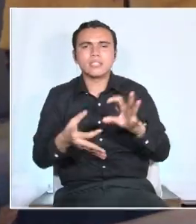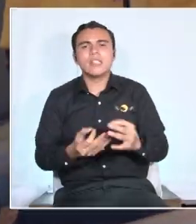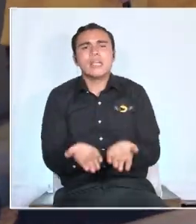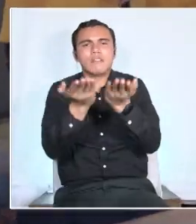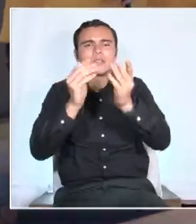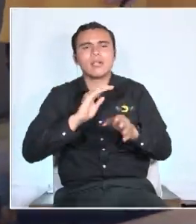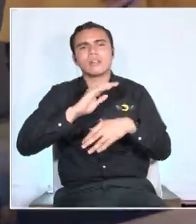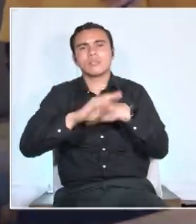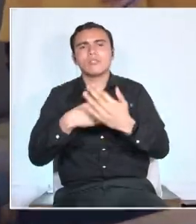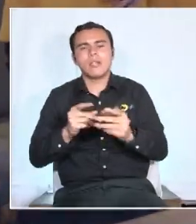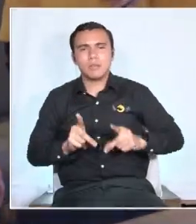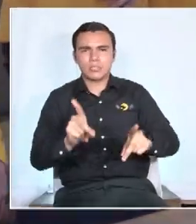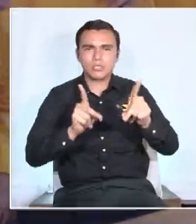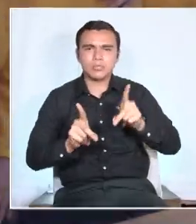a levantar a otro.